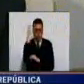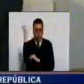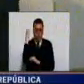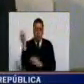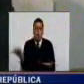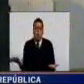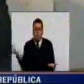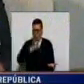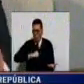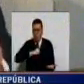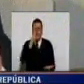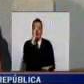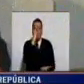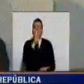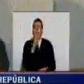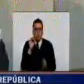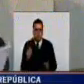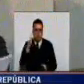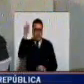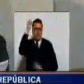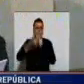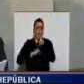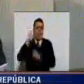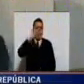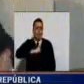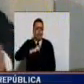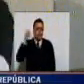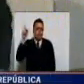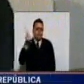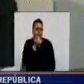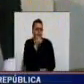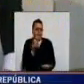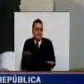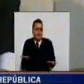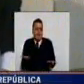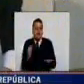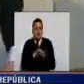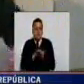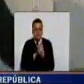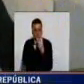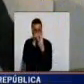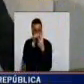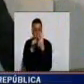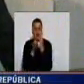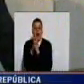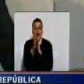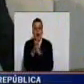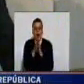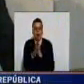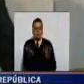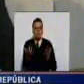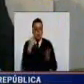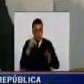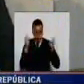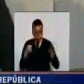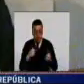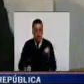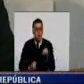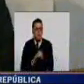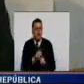plata. Y no crean ustedes que esos extranjeros de estos tres sectores que he mencionado no se van a mover para